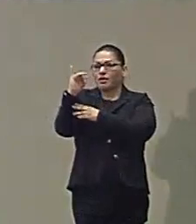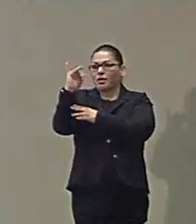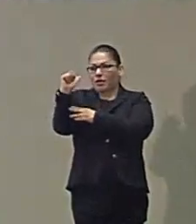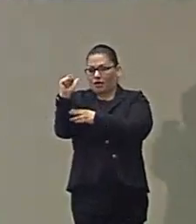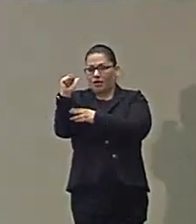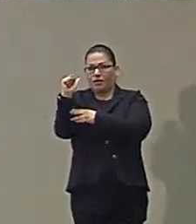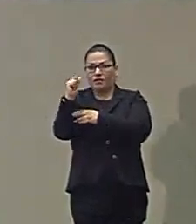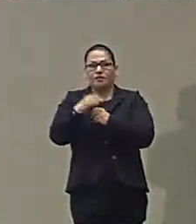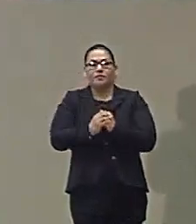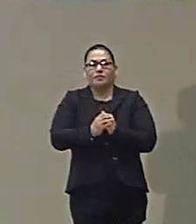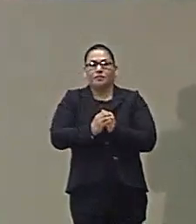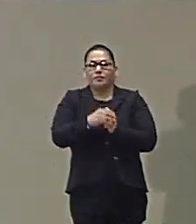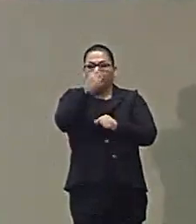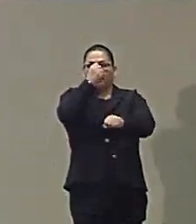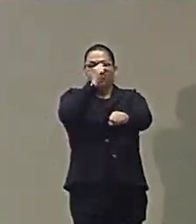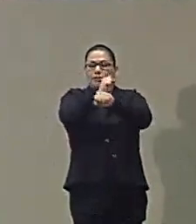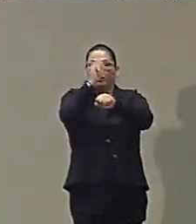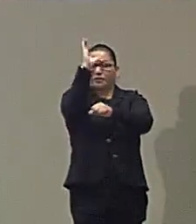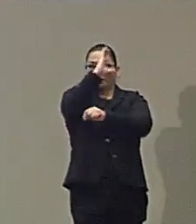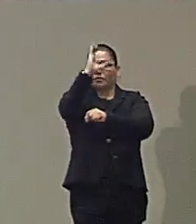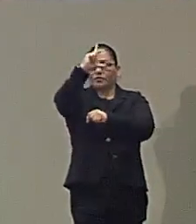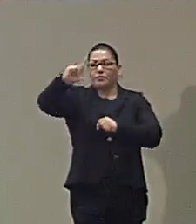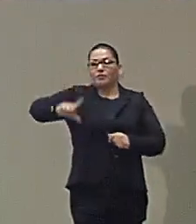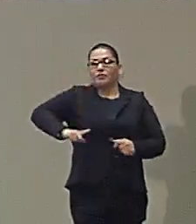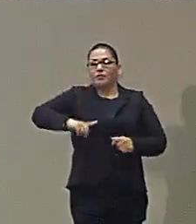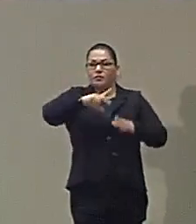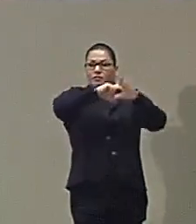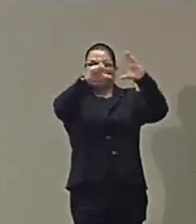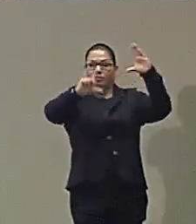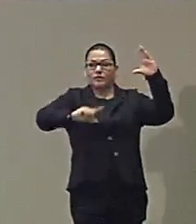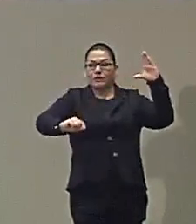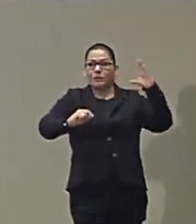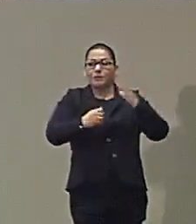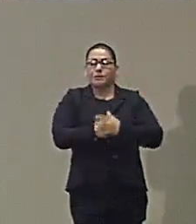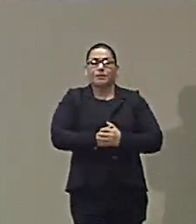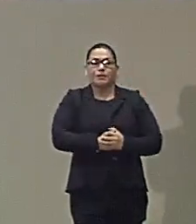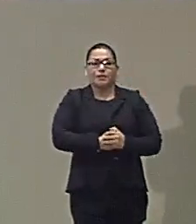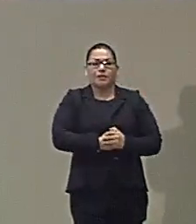garcía cepeda secretaria de cultura del gobierno de la republica